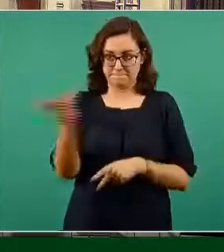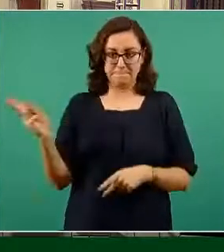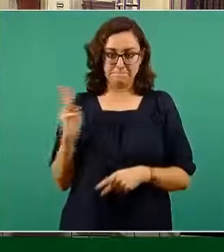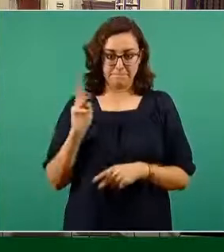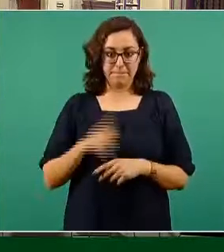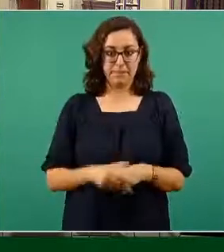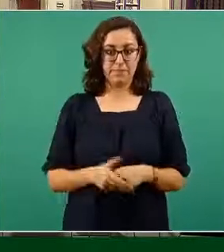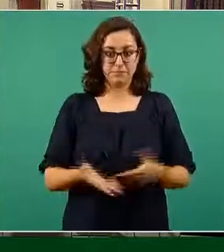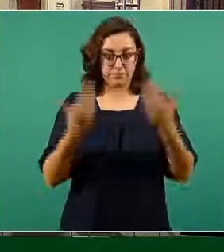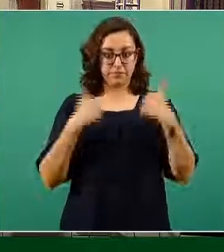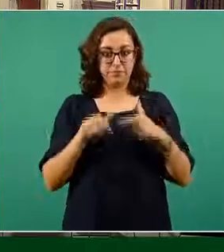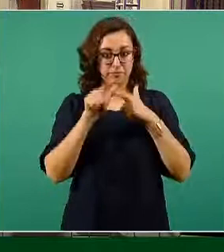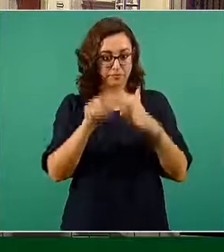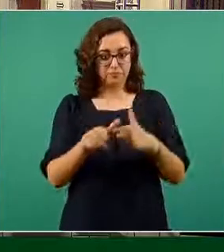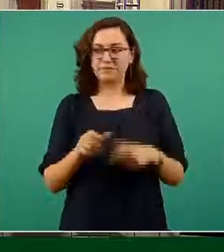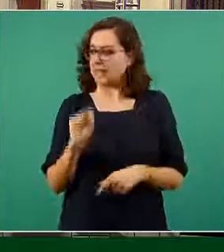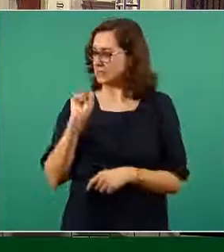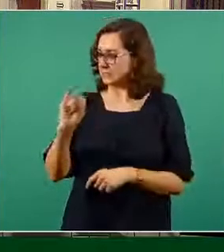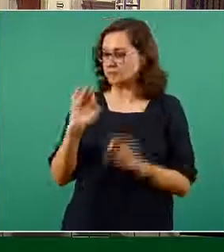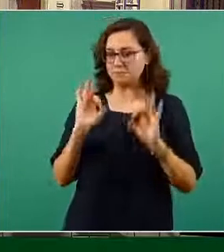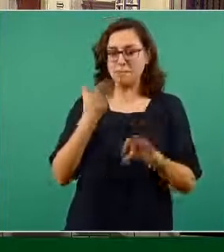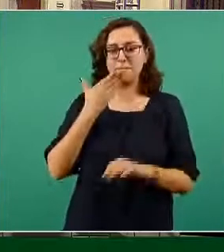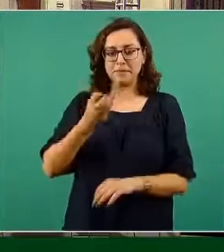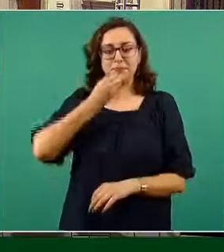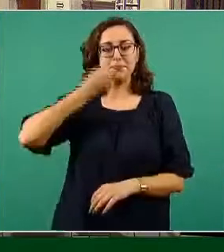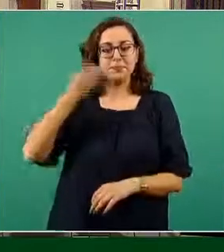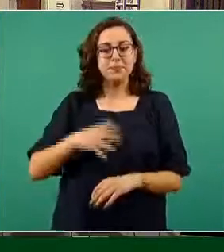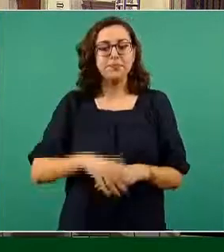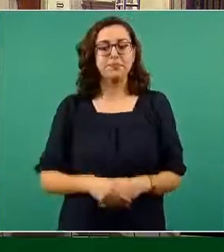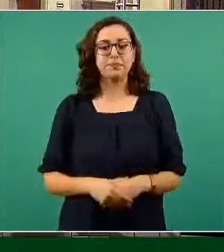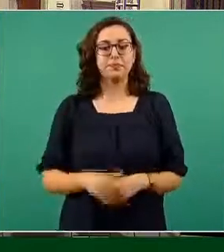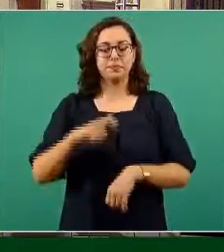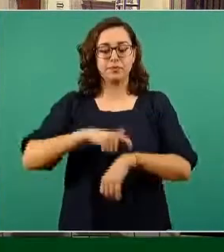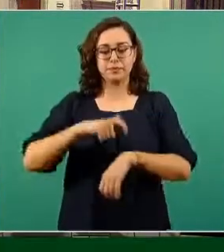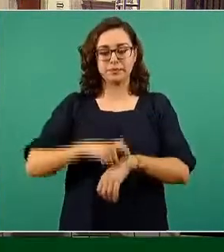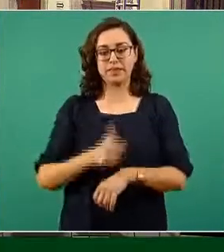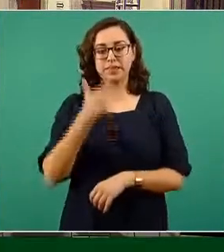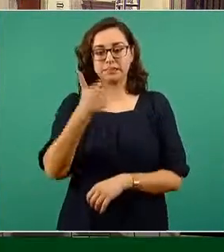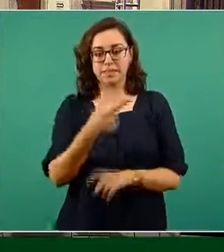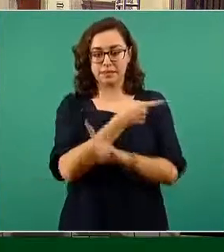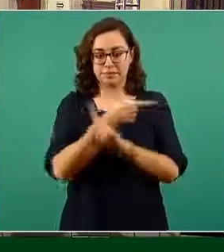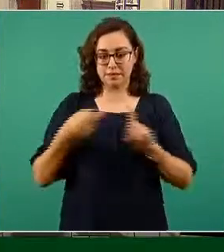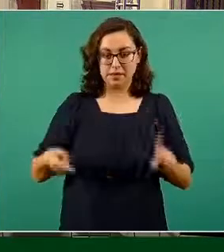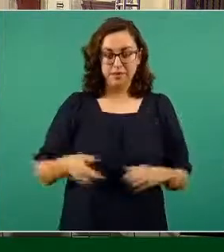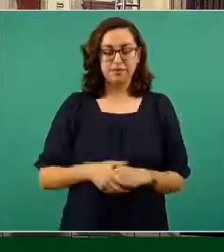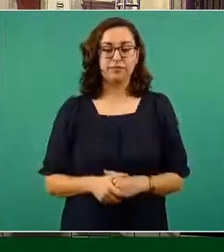así que si gusta vamos a ver el segundo. Sigamos entonces con el segundo, son las 19:30 horas. Gracias.